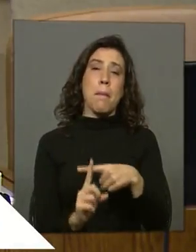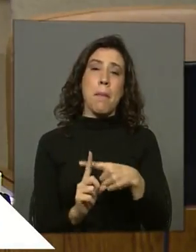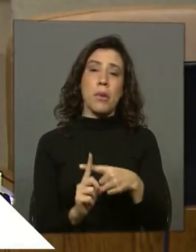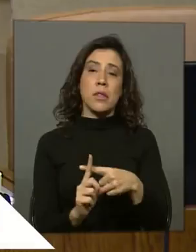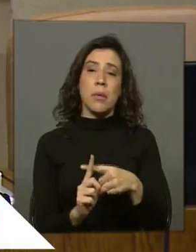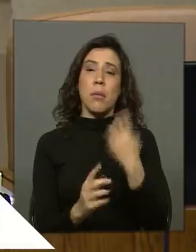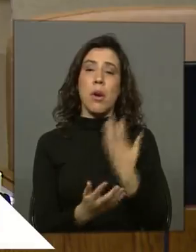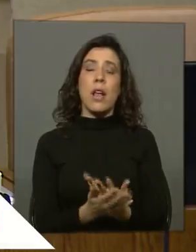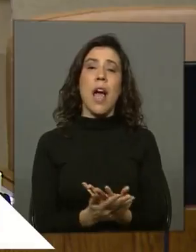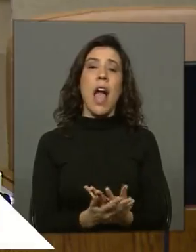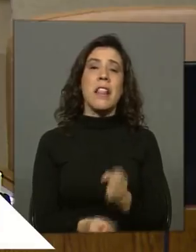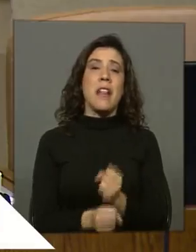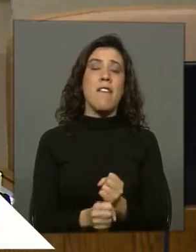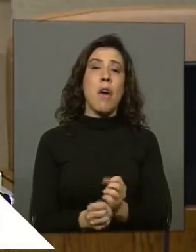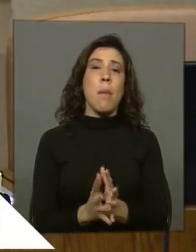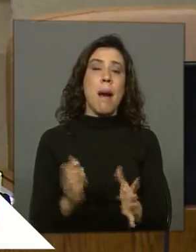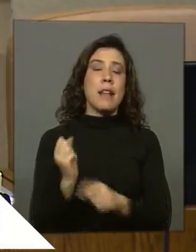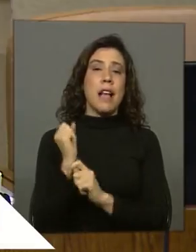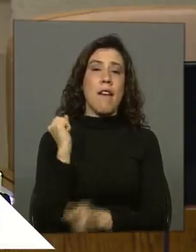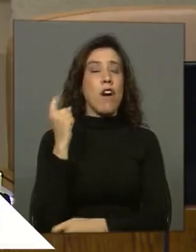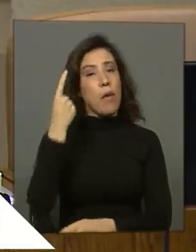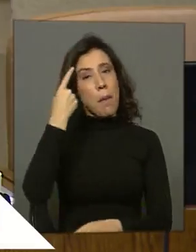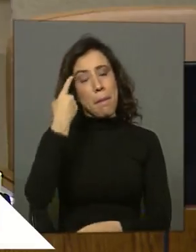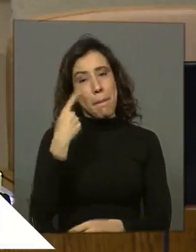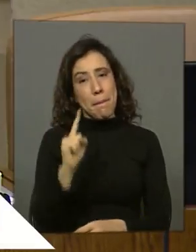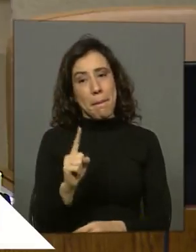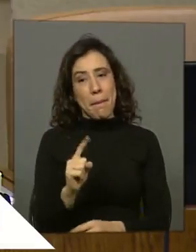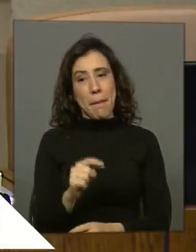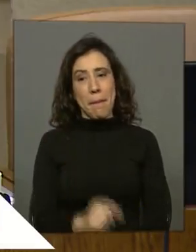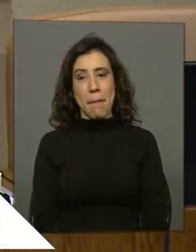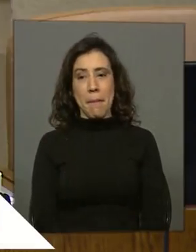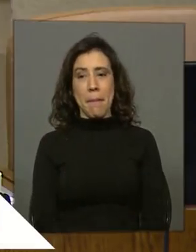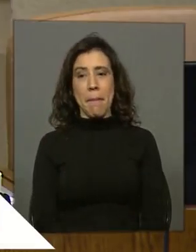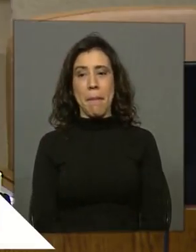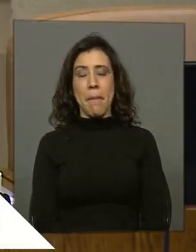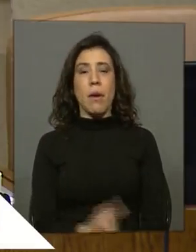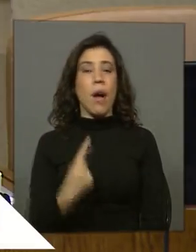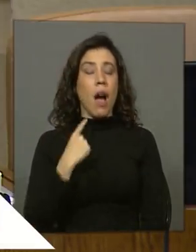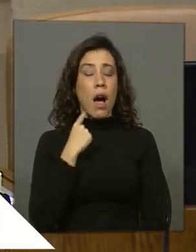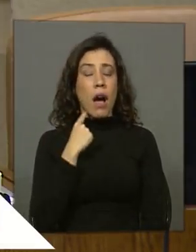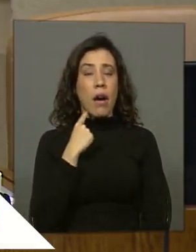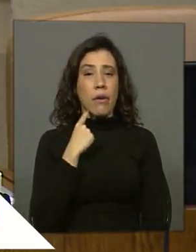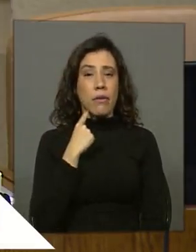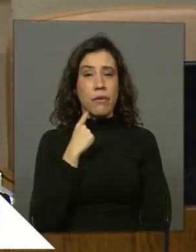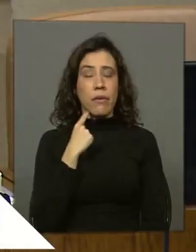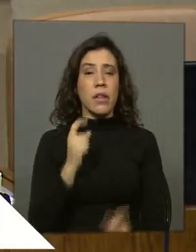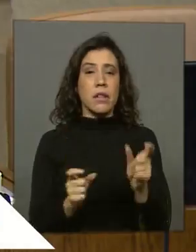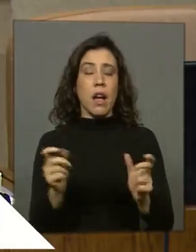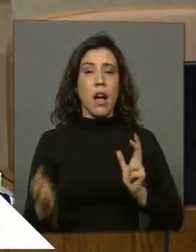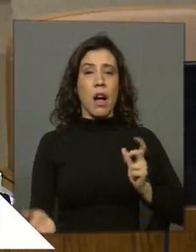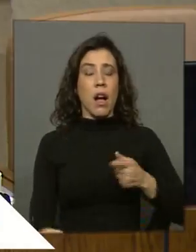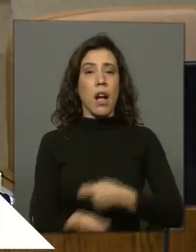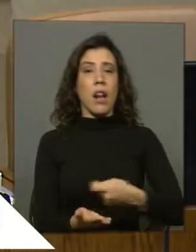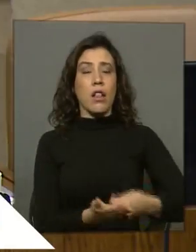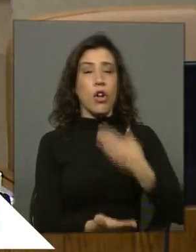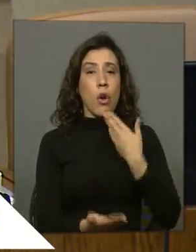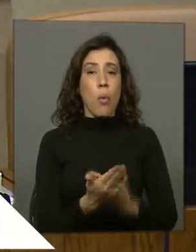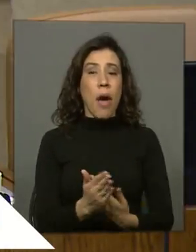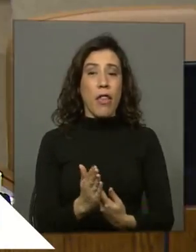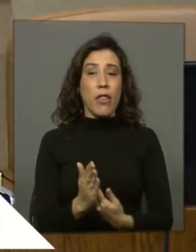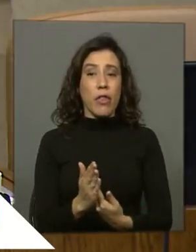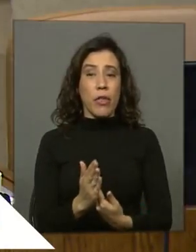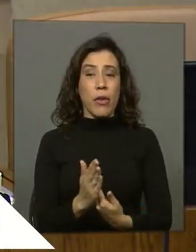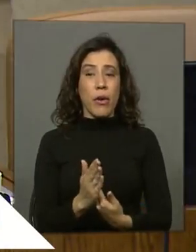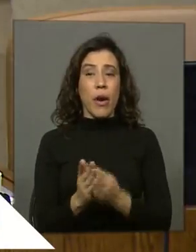van a tener pega los abogados pero en realidad va en perjuicio de los consumidores desde que estos